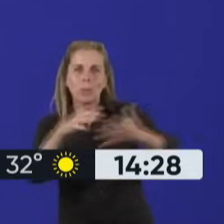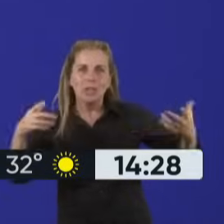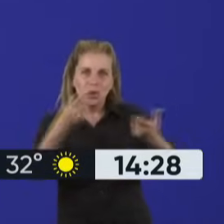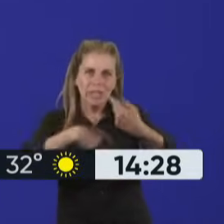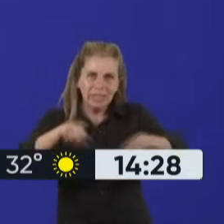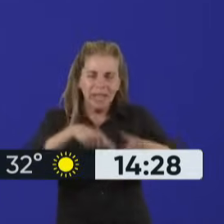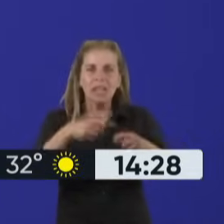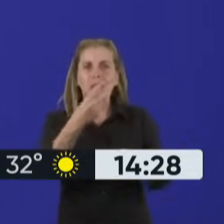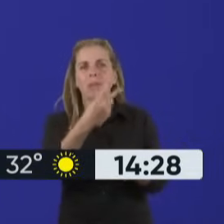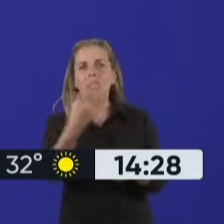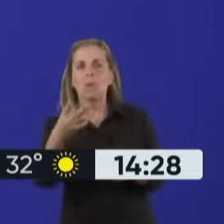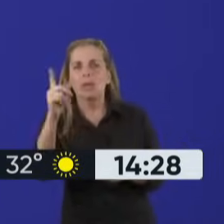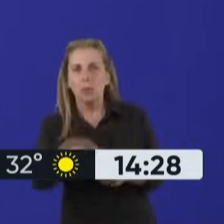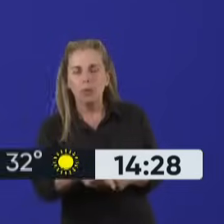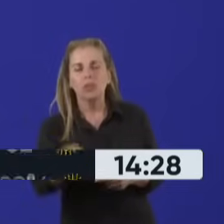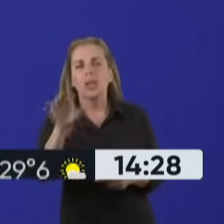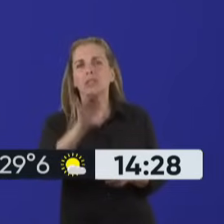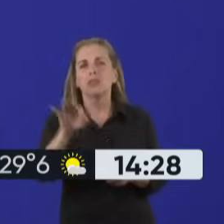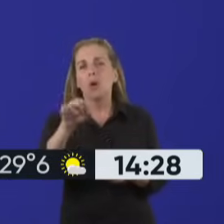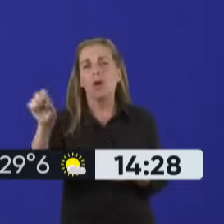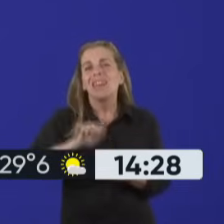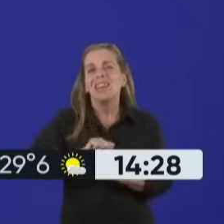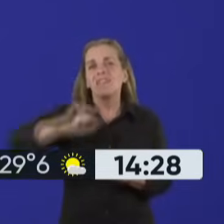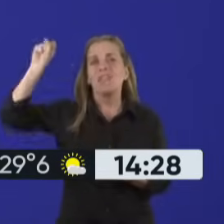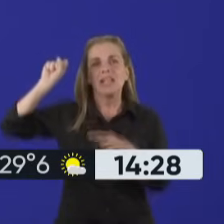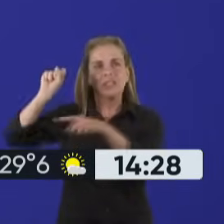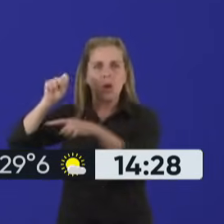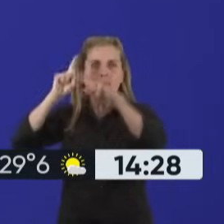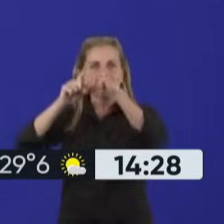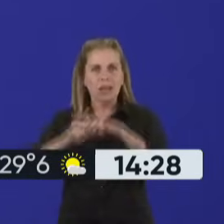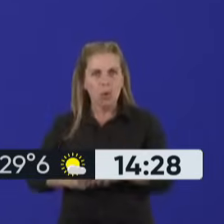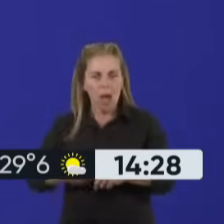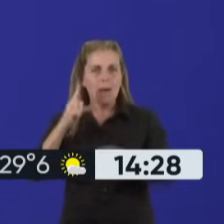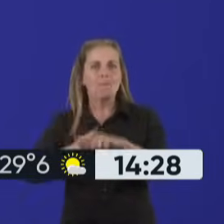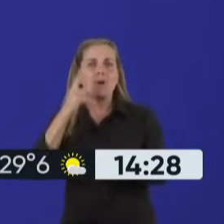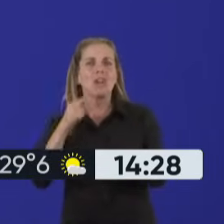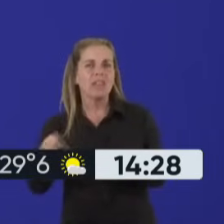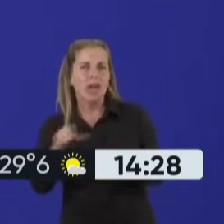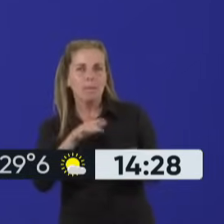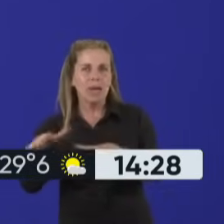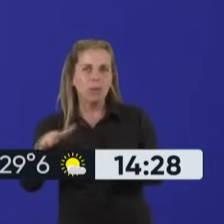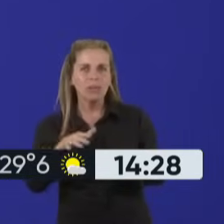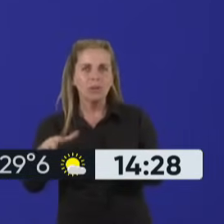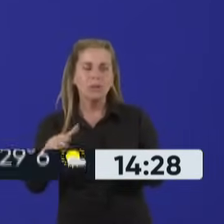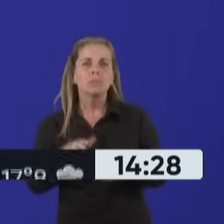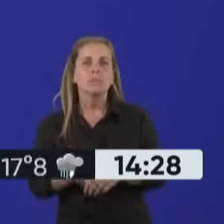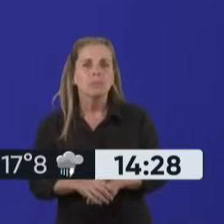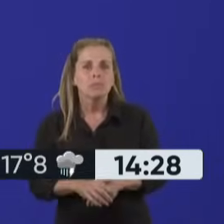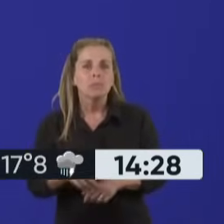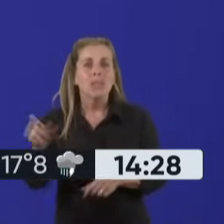54%, o básicamente la inflación que se medía en términos diarios que estaba en el 1,5%, es decir,